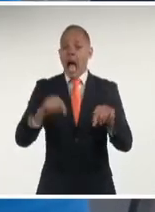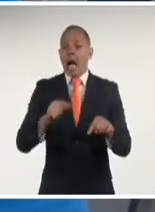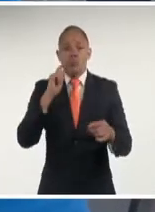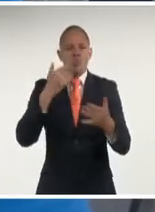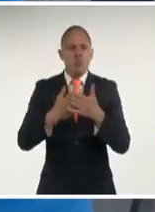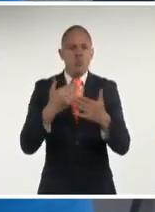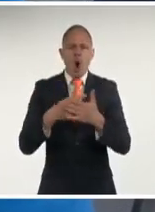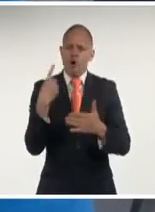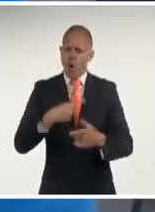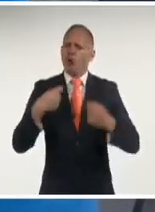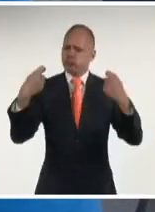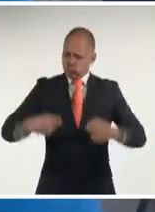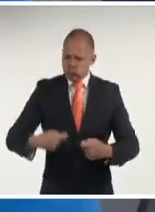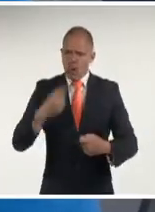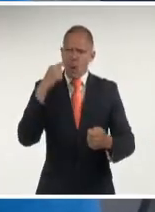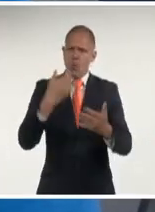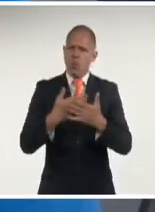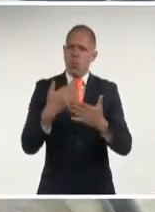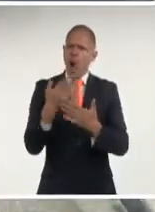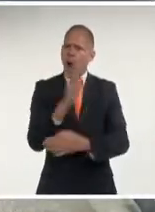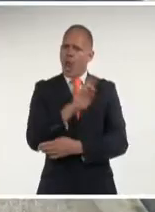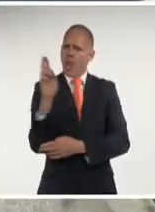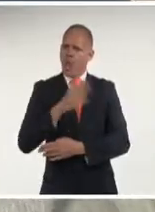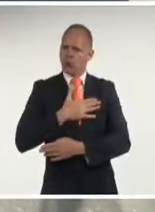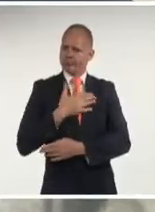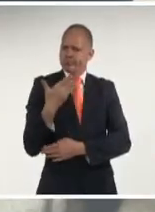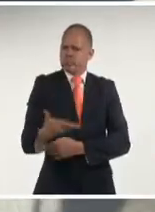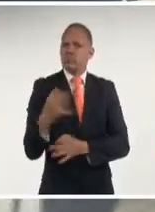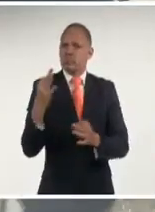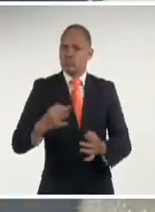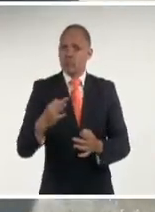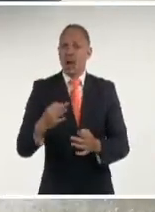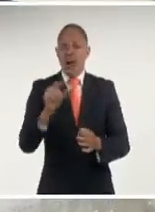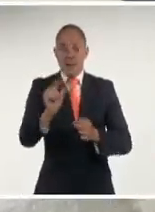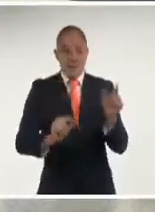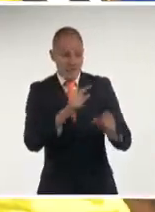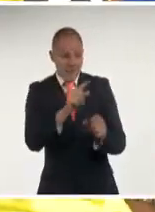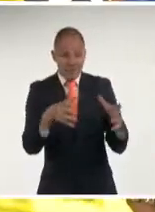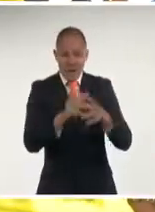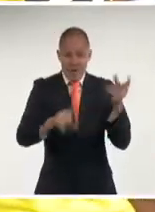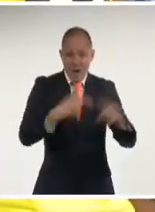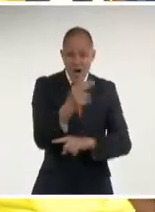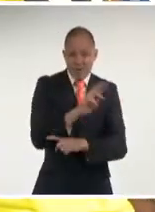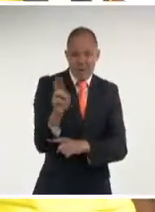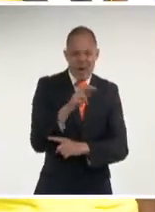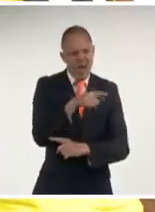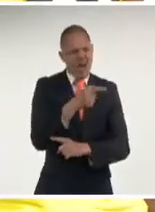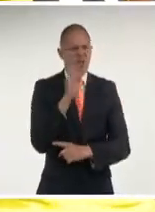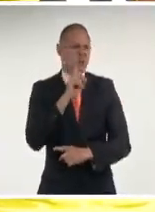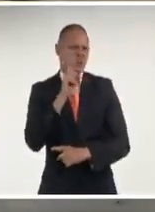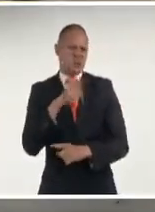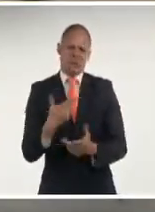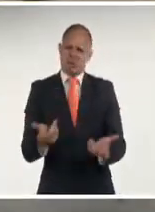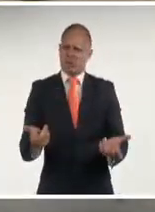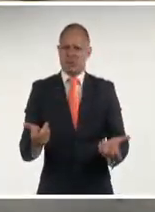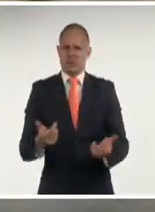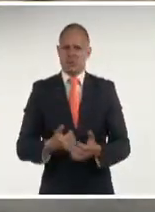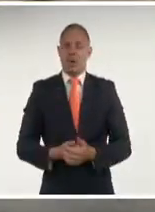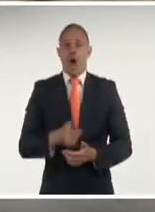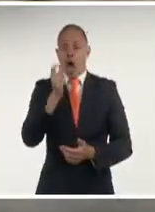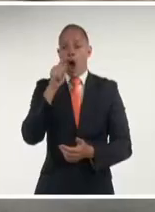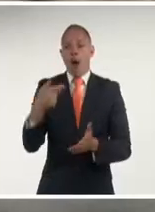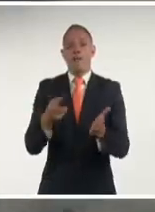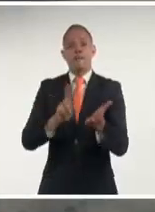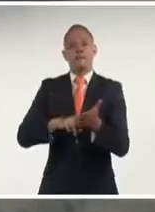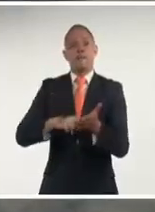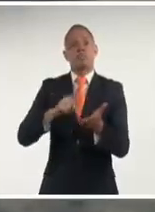política, de reafirmación revolucionaria en contra de todos esos vandálicos que están haciendo todos esos actos. Rafael Pérez Fernández, primer secretario del partido